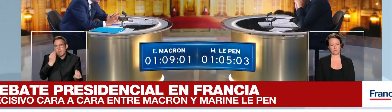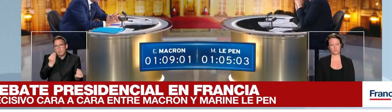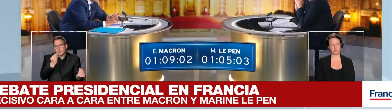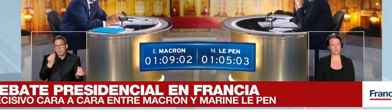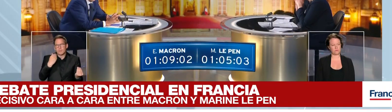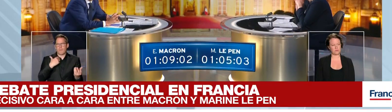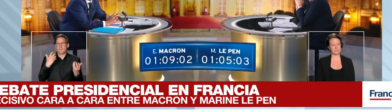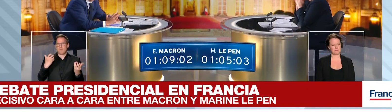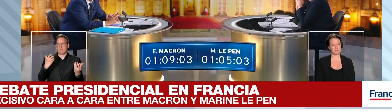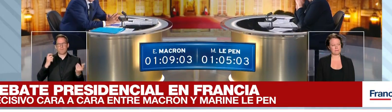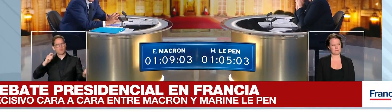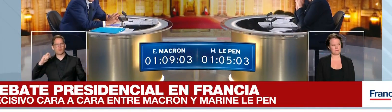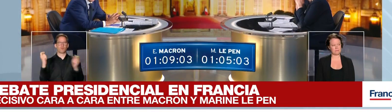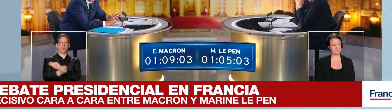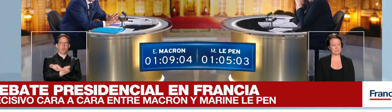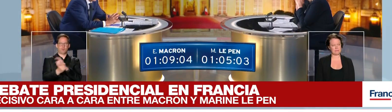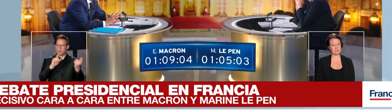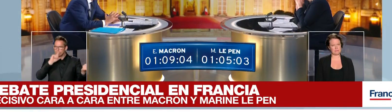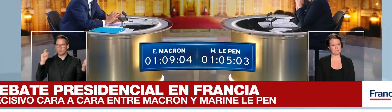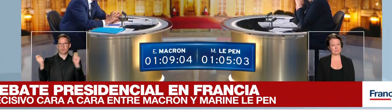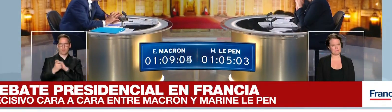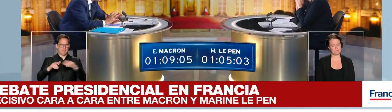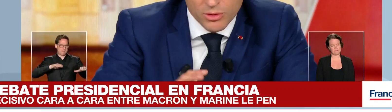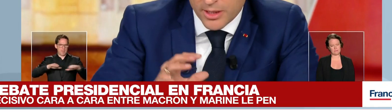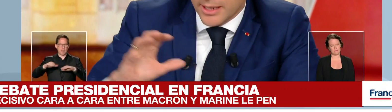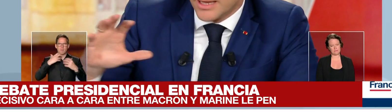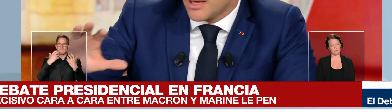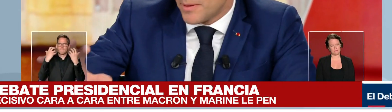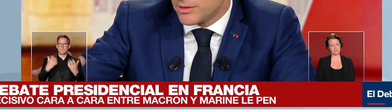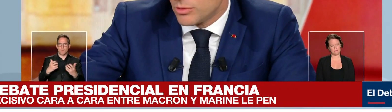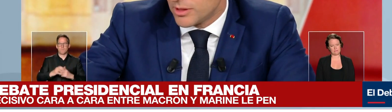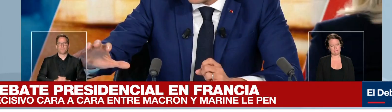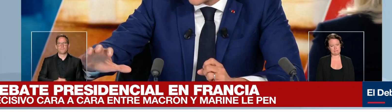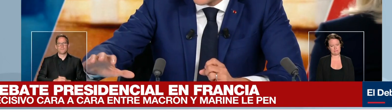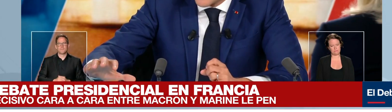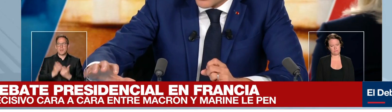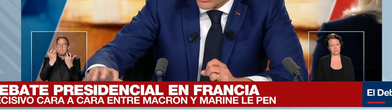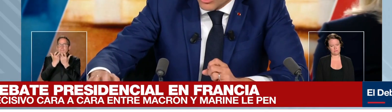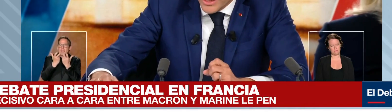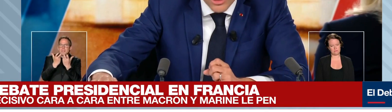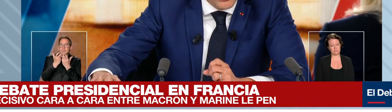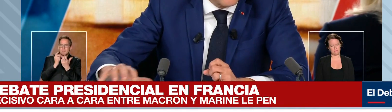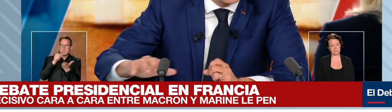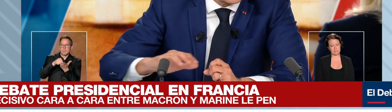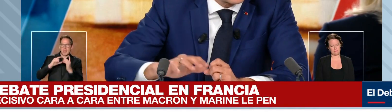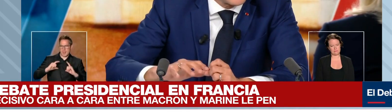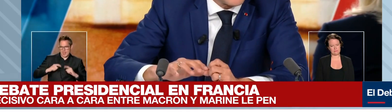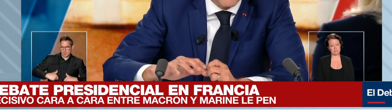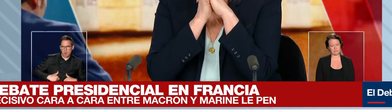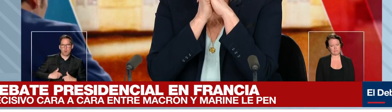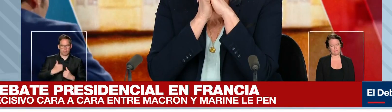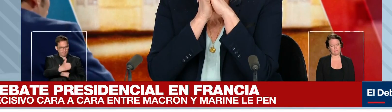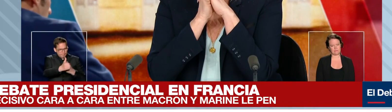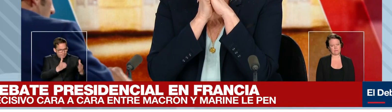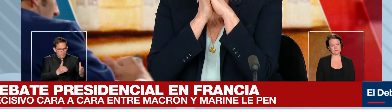yo quiero poder hacer es otro método de la práctica del poder, es con ustedes y es en el terreno de